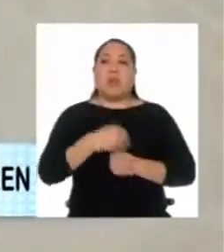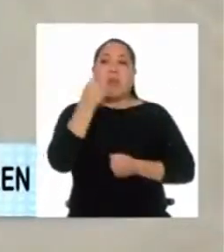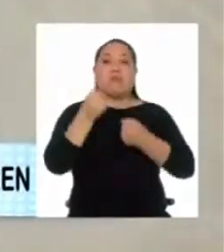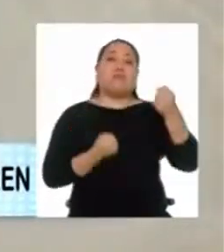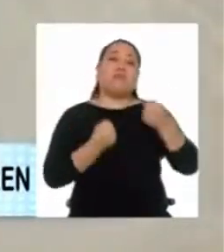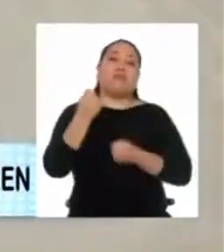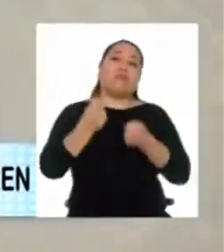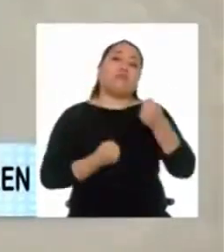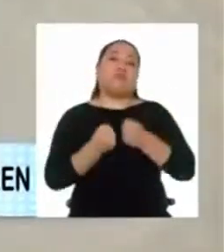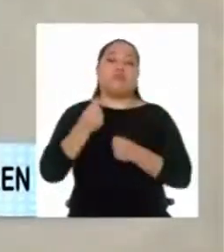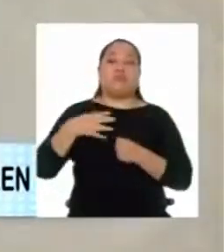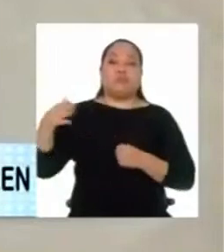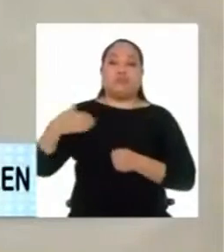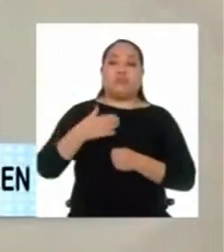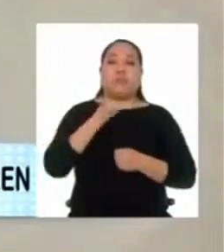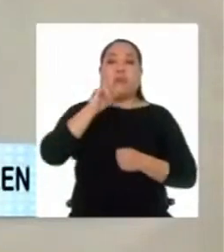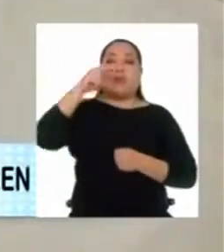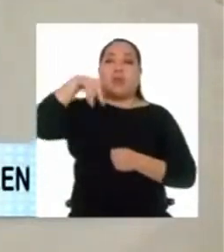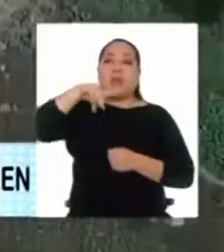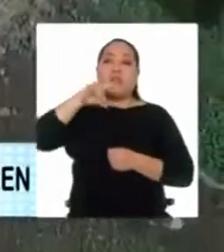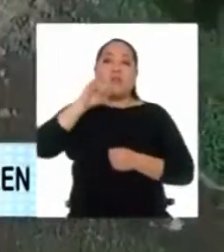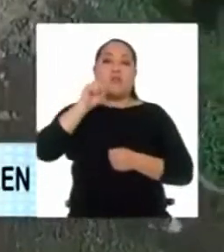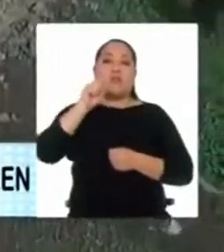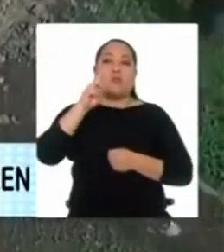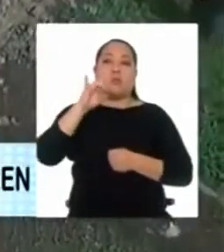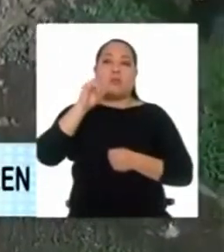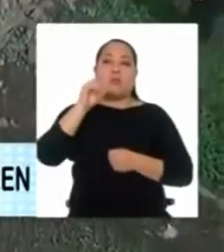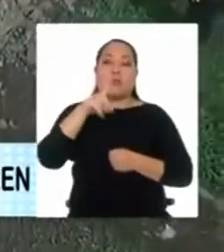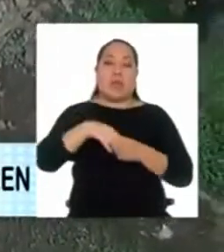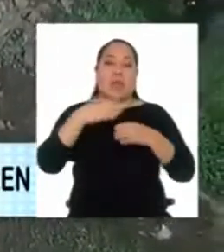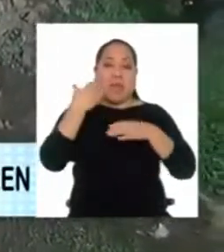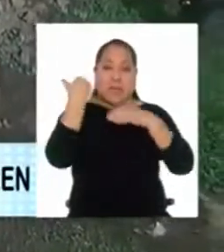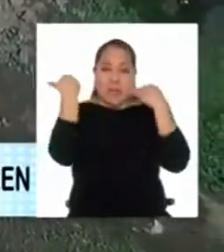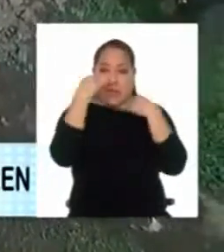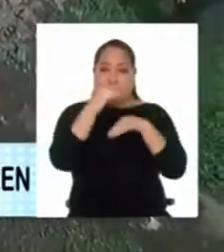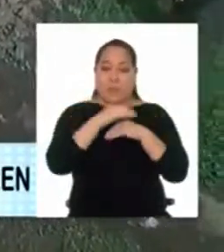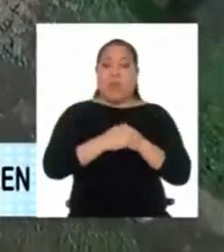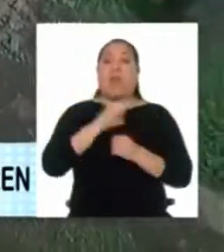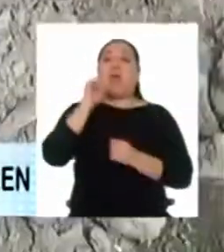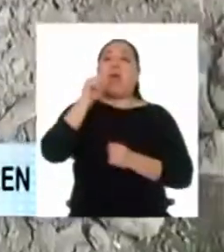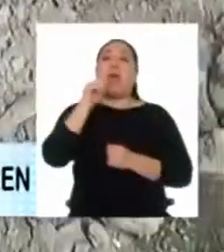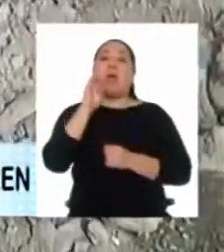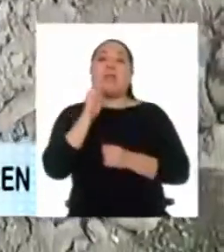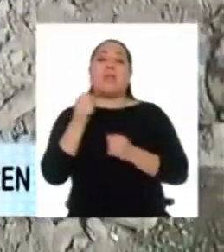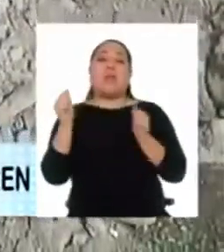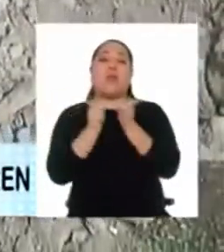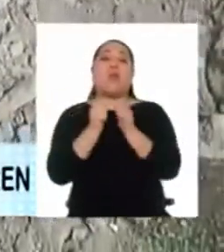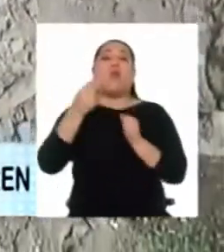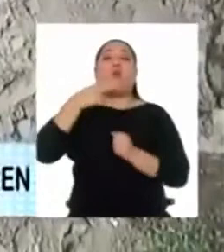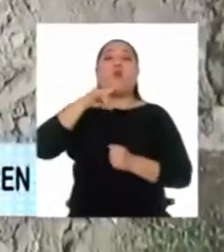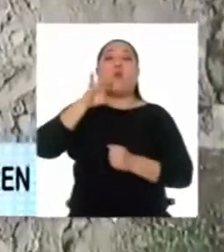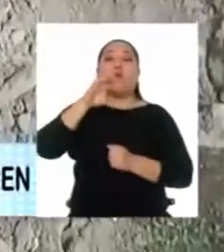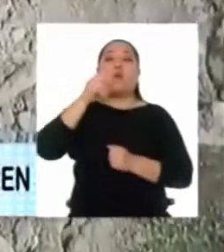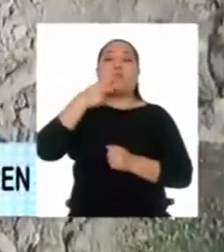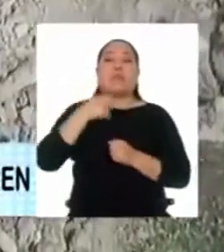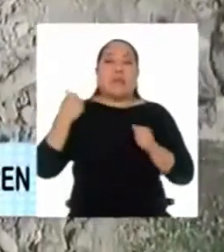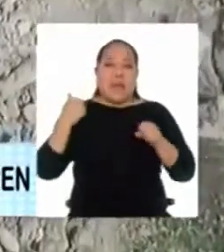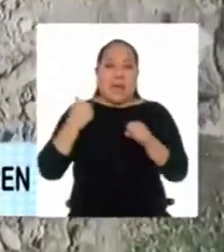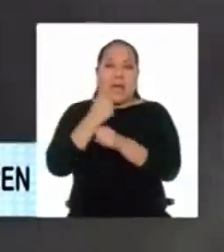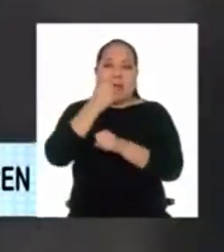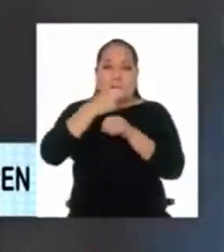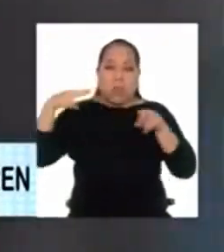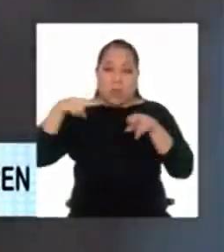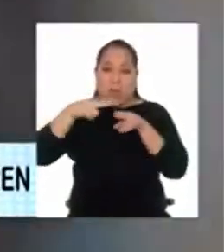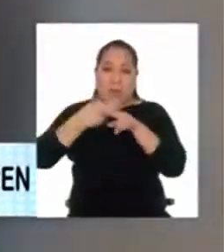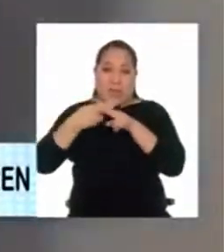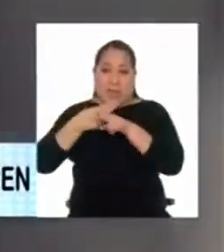bordo de su camioneta por la avenida Industrial, en el límite de Atevitarte y Huachipa, cuando intentó ganar el paso del tren, pero